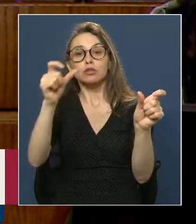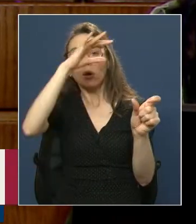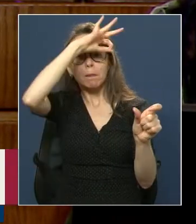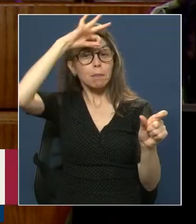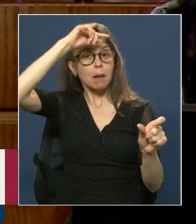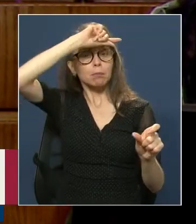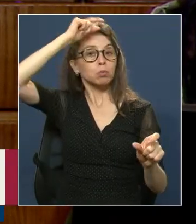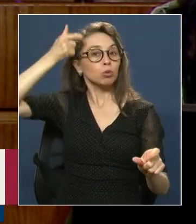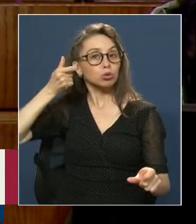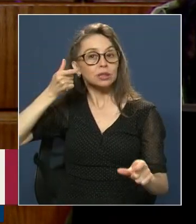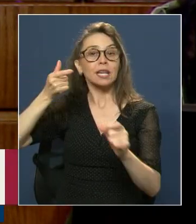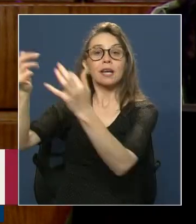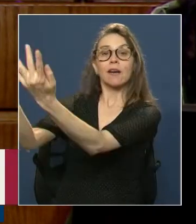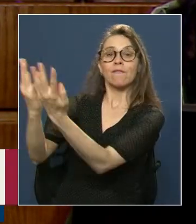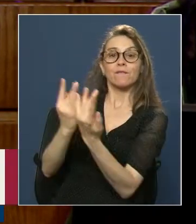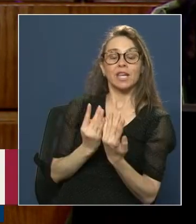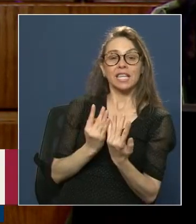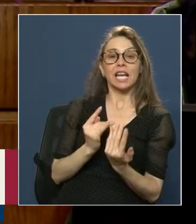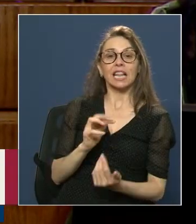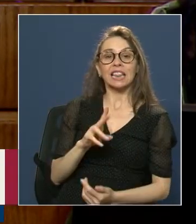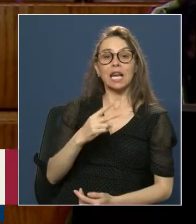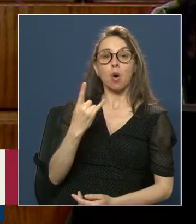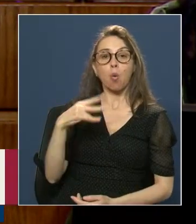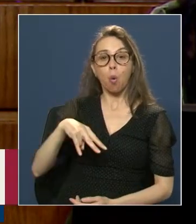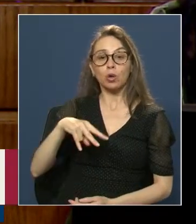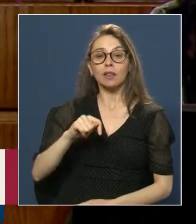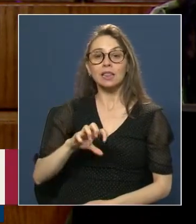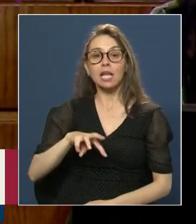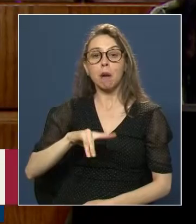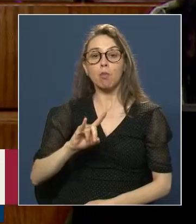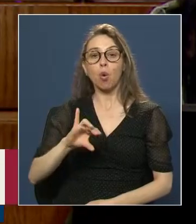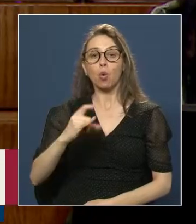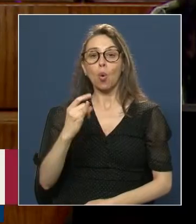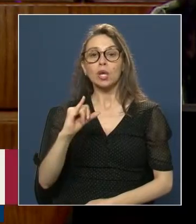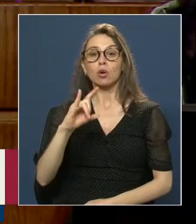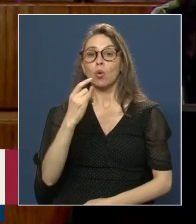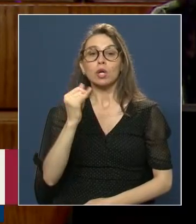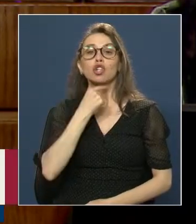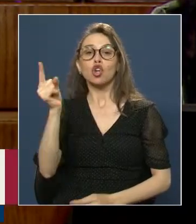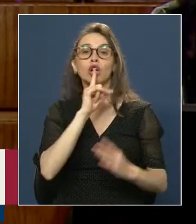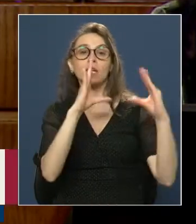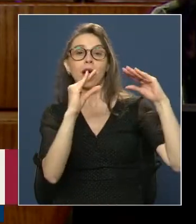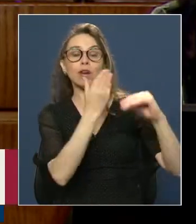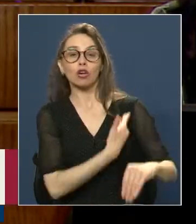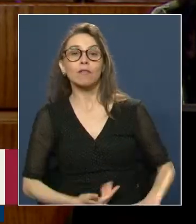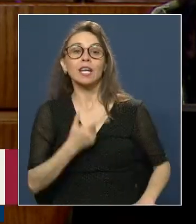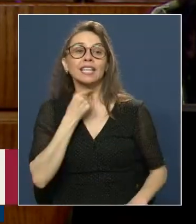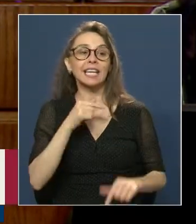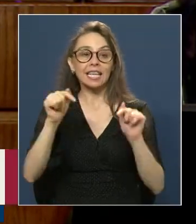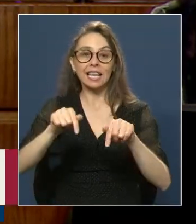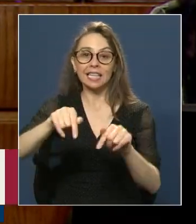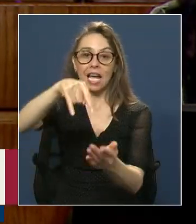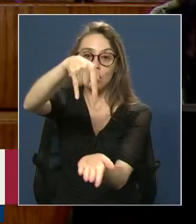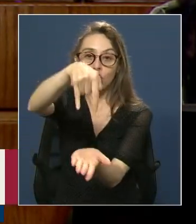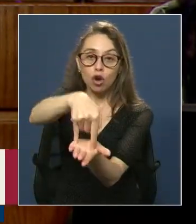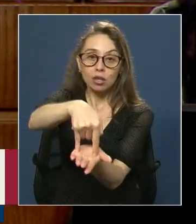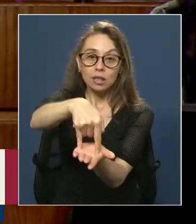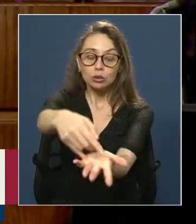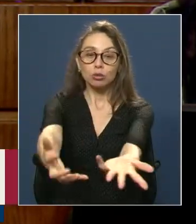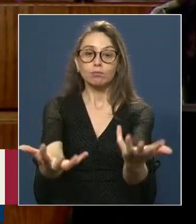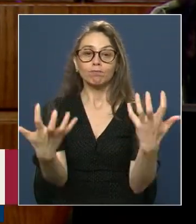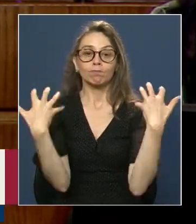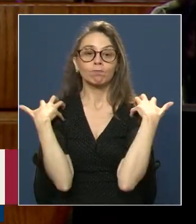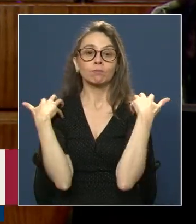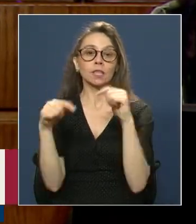del Tregún, de Temucuicui, para decirnos que ya no quieren dialogar con el Ejecutivo y que quieren que este Congreso tome parte